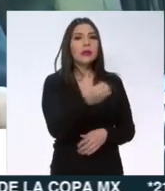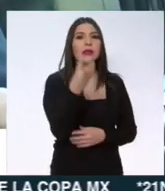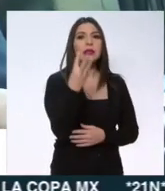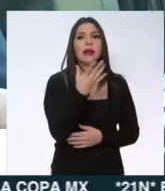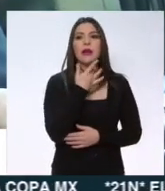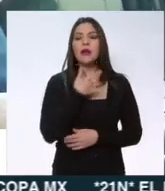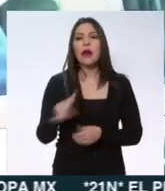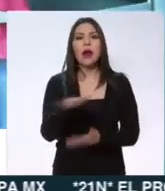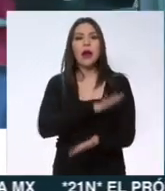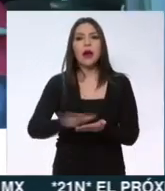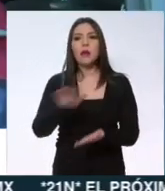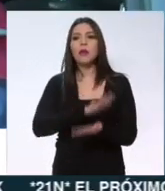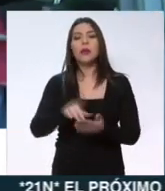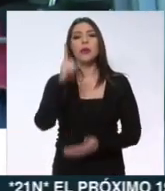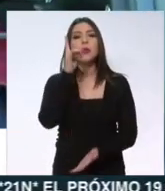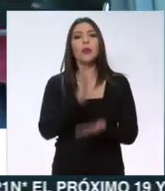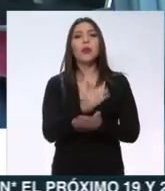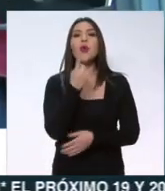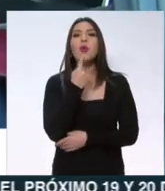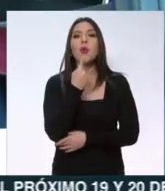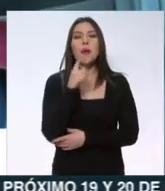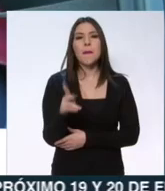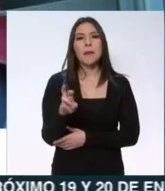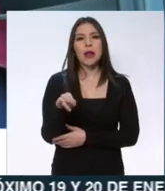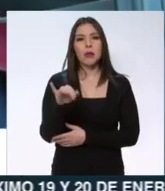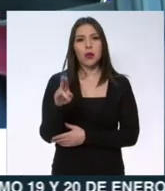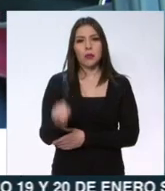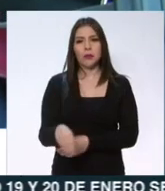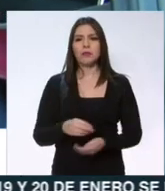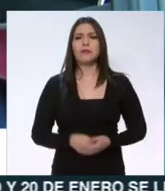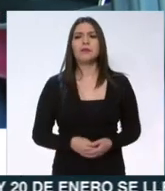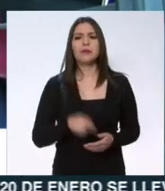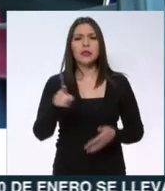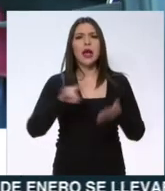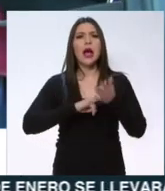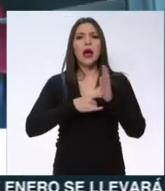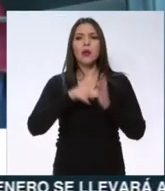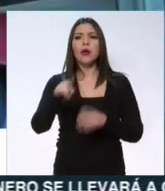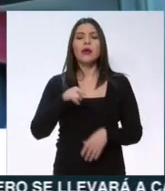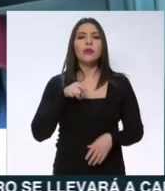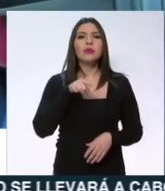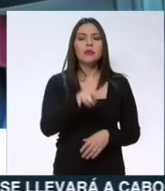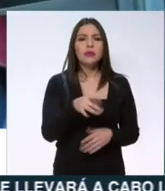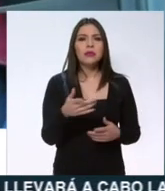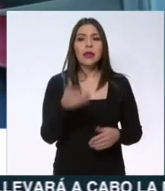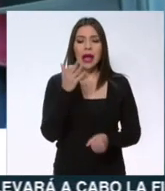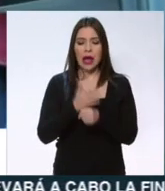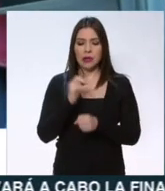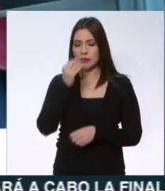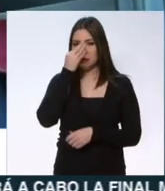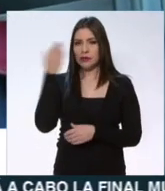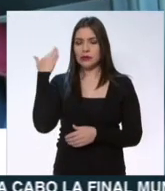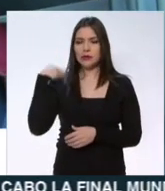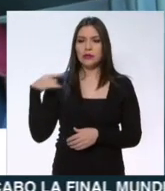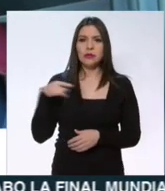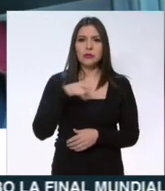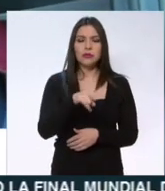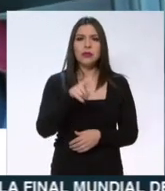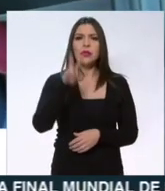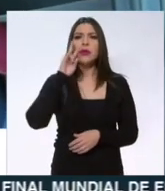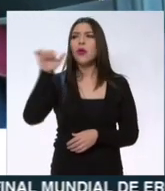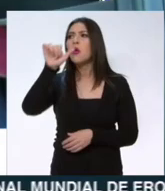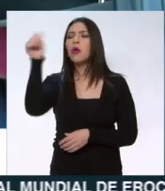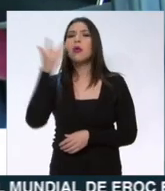no hay más que Premium. ¿Desde qué hora usted está aquí parado? Acabo de llegar apenas. Ok, ¿pero qué ha visto en otras gasolineras? Pues yo